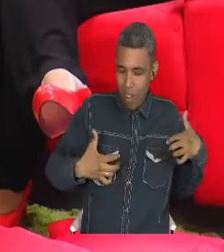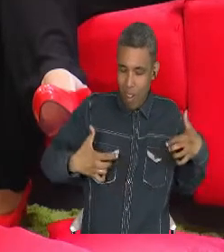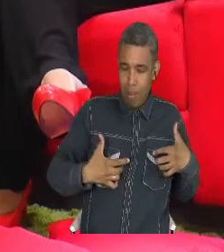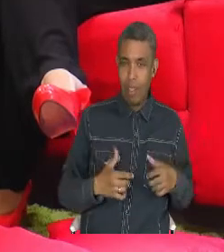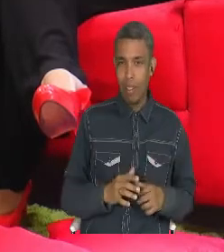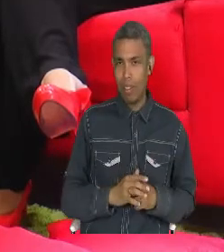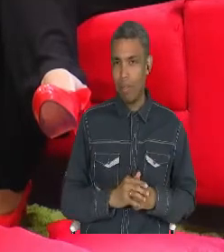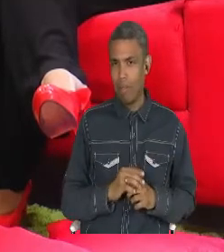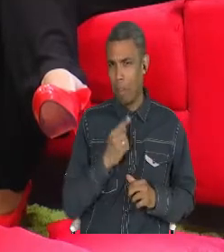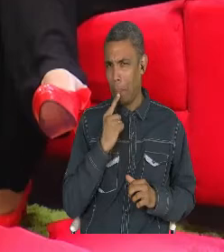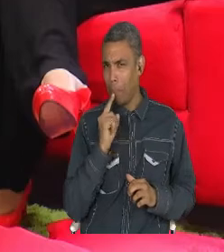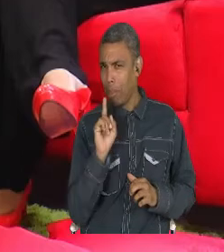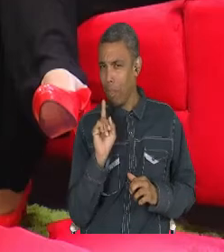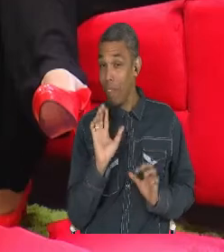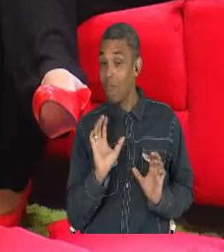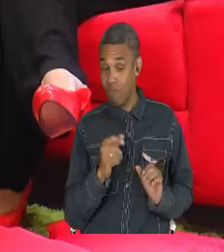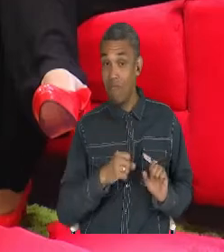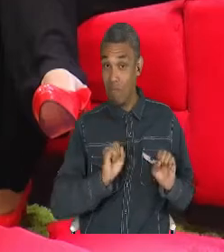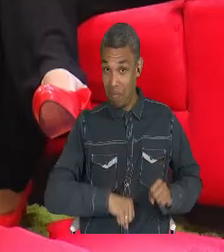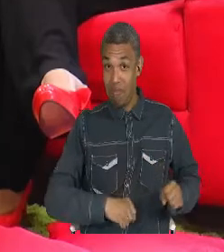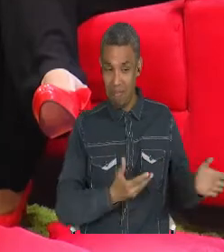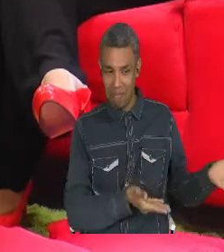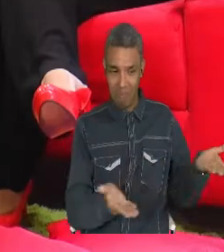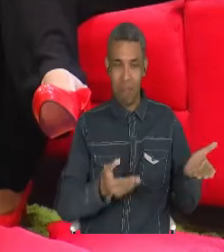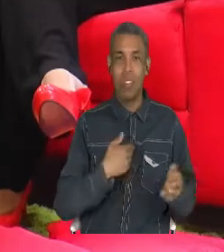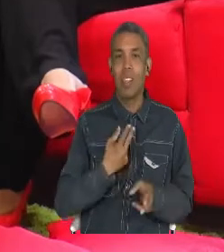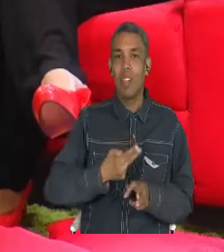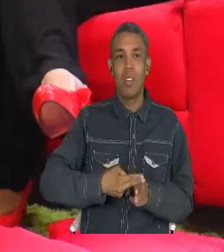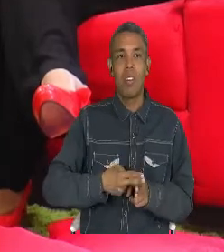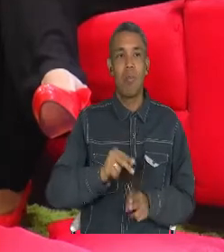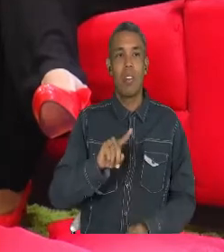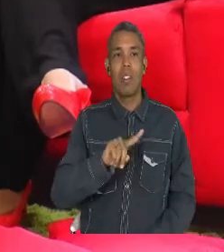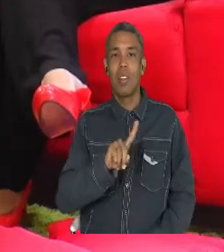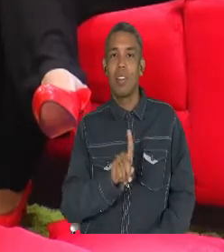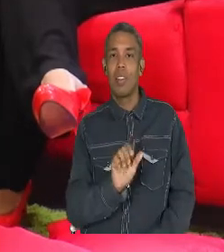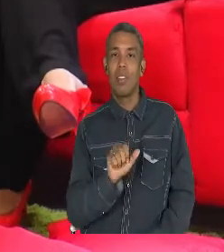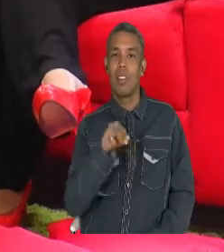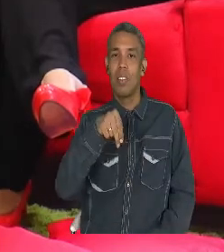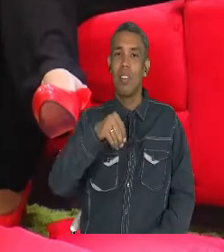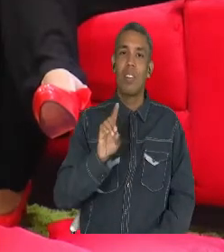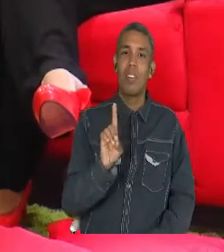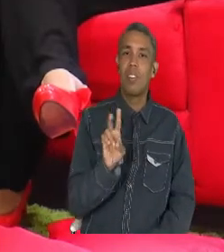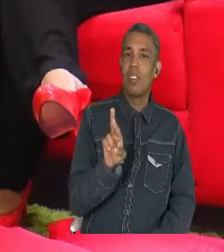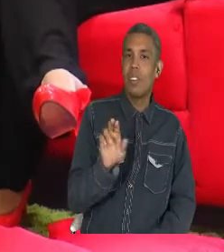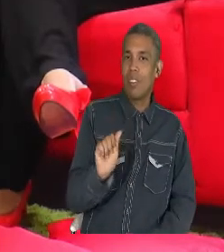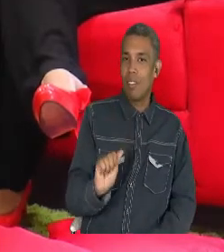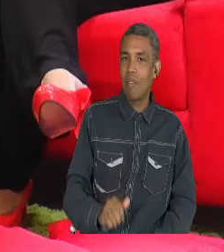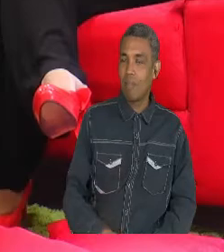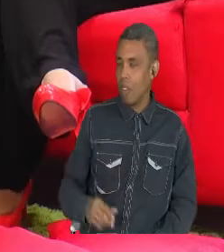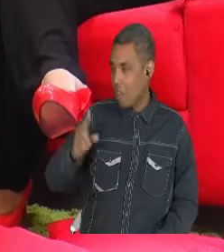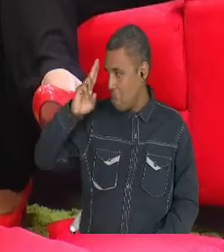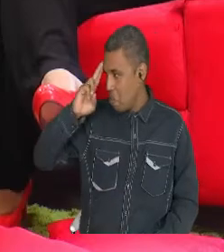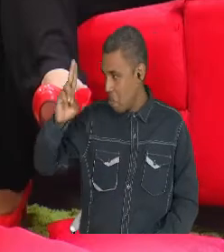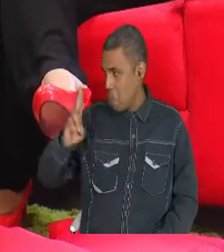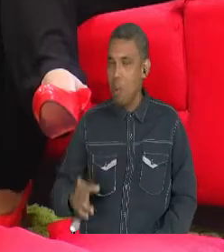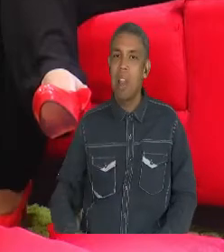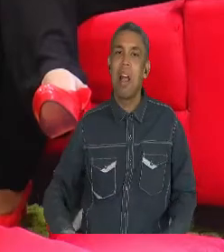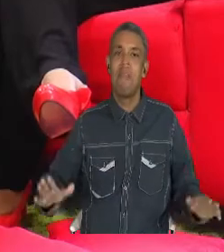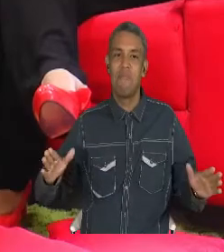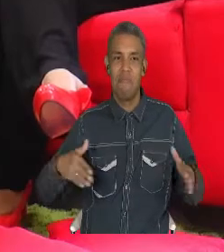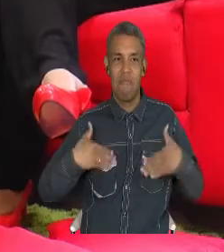mucha fuerza y bueno, yo se las presento. Ella es Sandra. Hola, Sandra, ¿cómo estás? Hola, Kiara. Muy contenta de estar